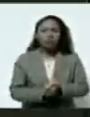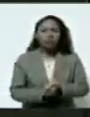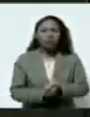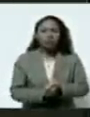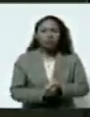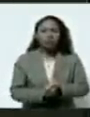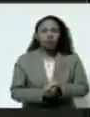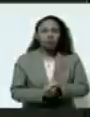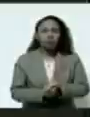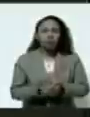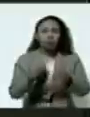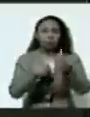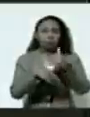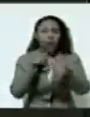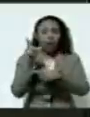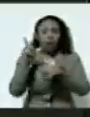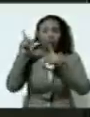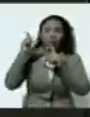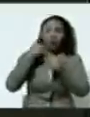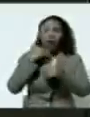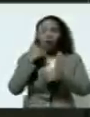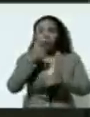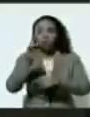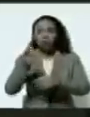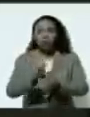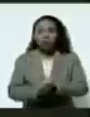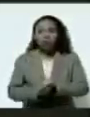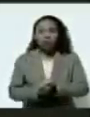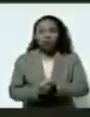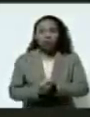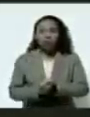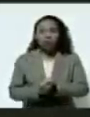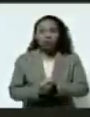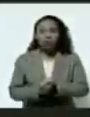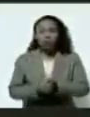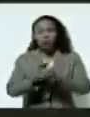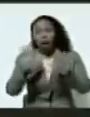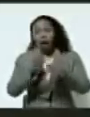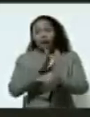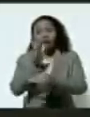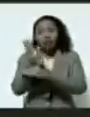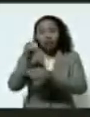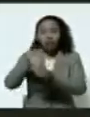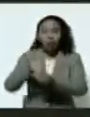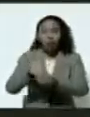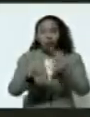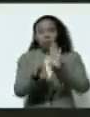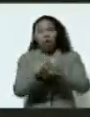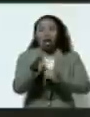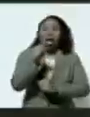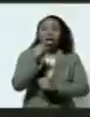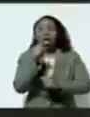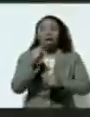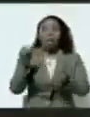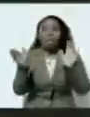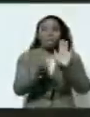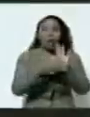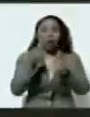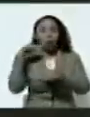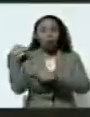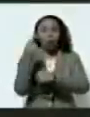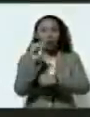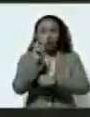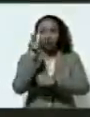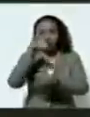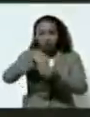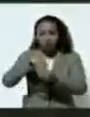Y pase por ahí y se tome una foto con alguien. A que usted se vaya a rumbear a cantar, vete y pega la vuelta en su casa 2 días.